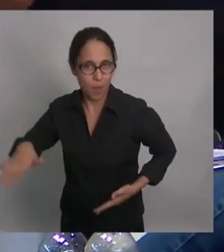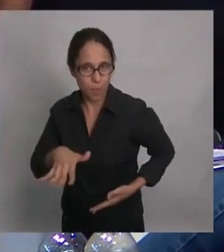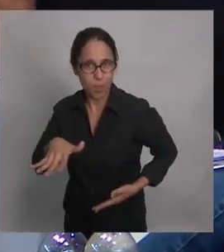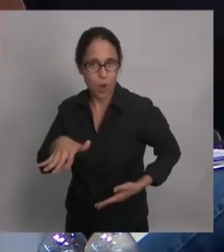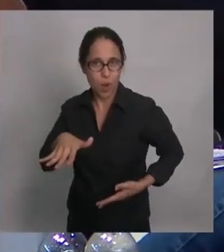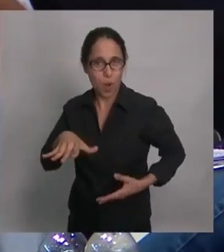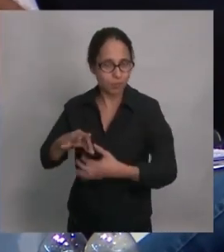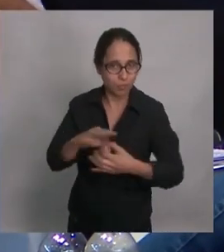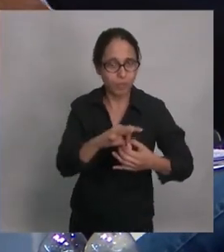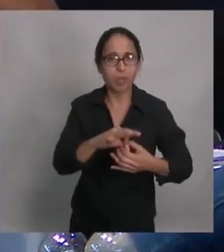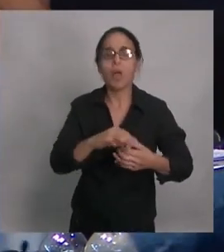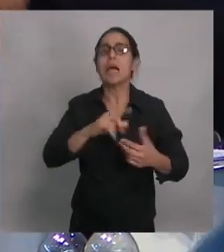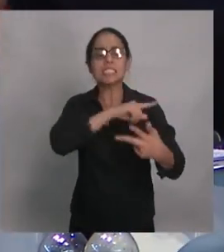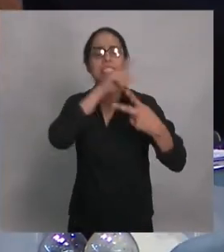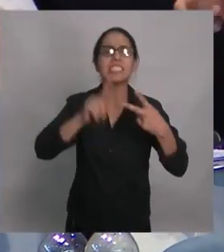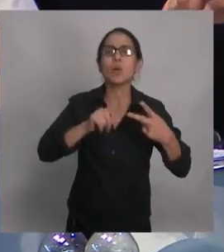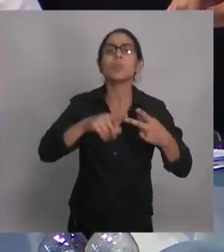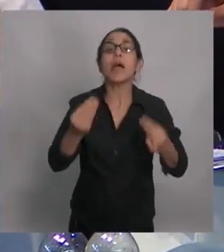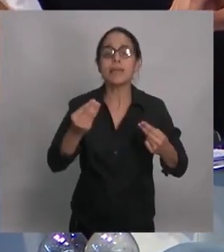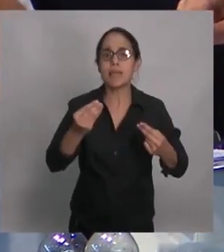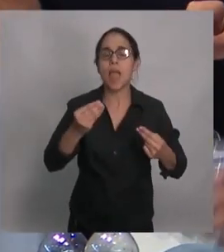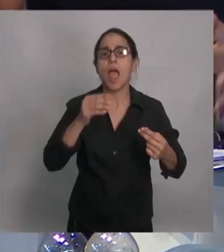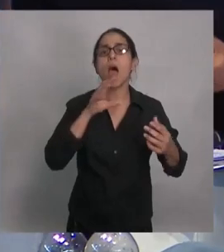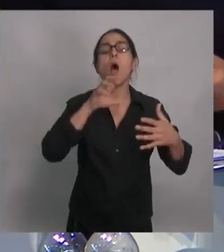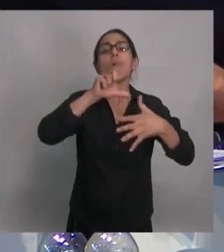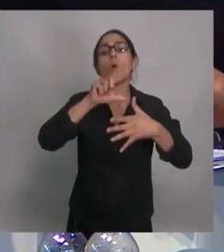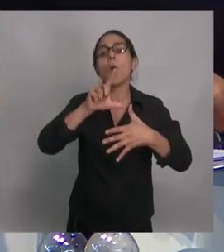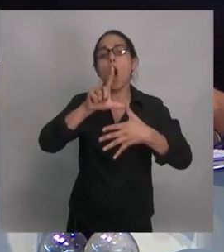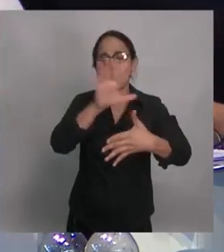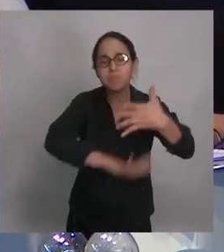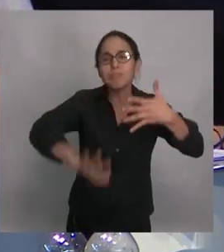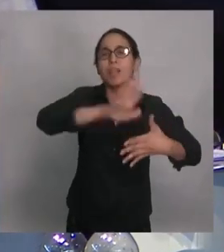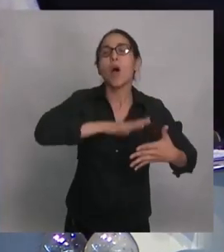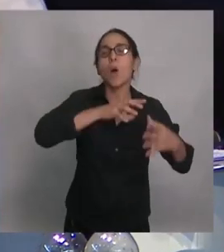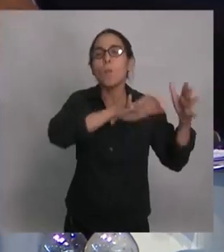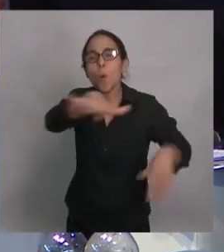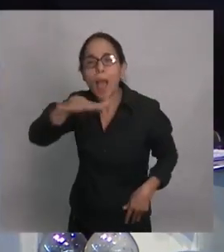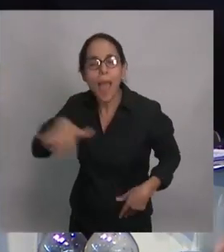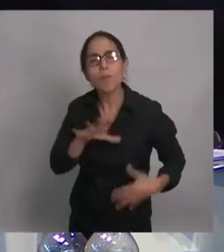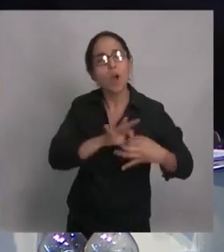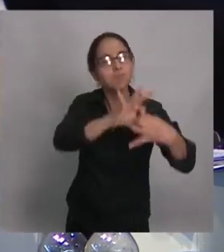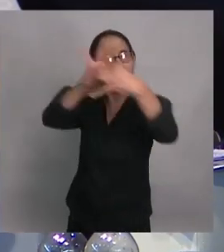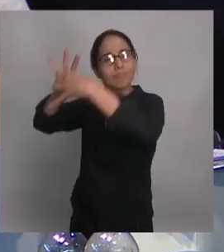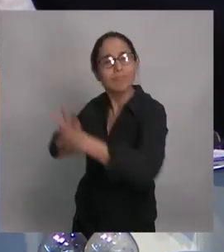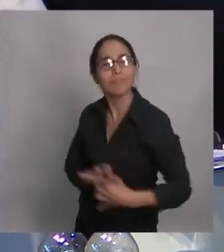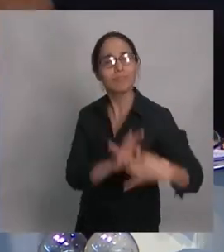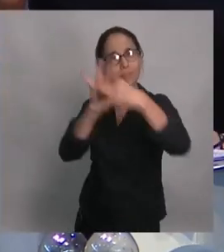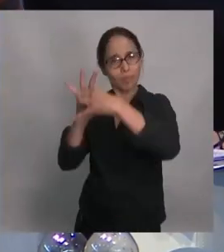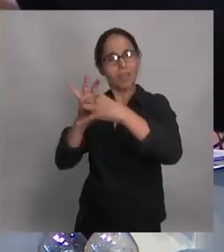la unidad de nuestros pueblos en el camino de la paz y la tercera,